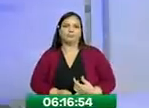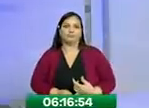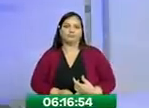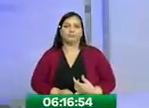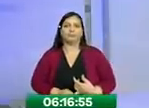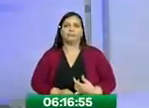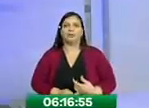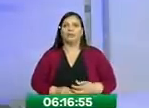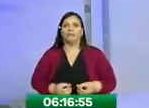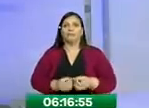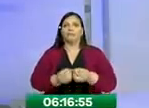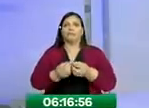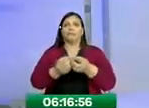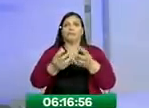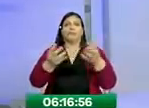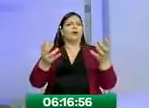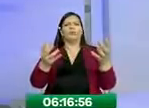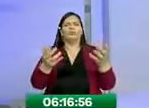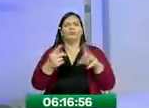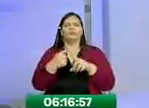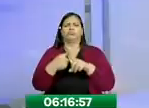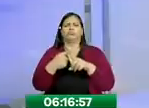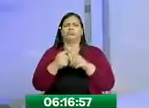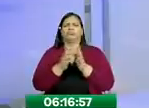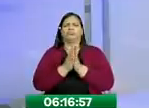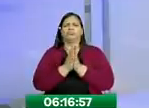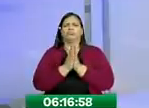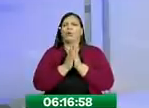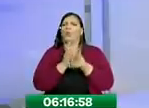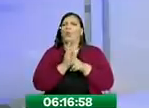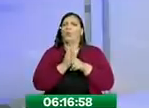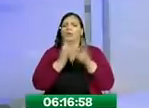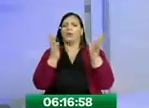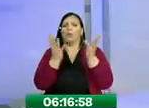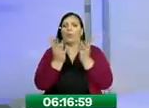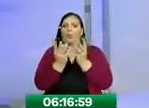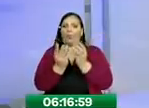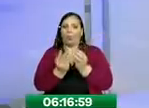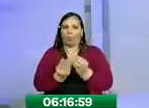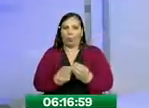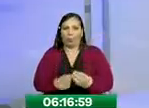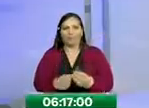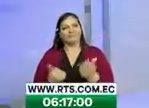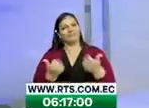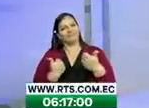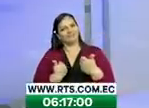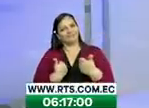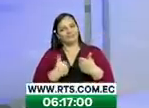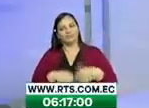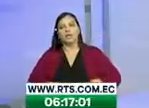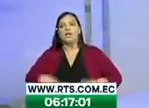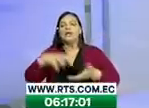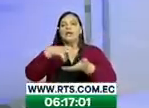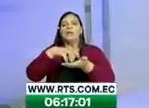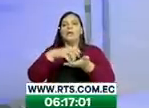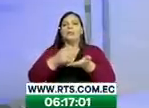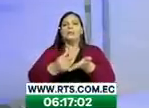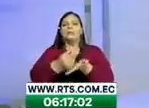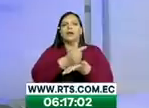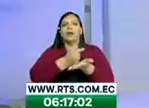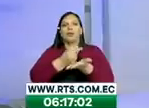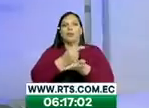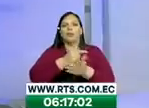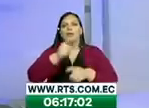fundamental. 6:17 de la mañana, me decía acá Polito que nosotros acá en la provincia de Guayas es donde más infectados hay. Bueno, es obvio